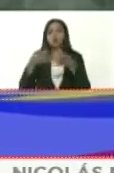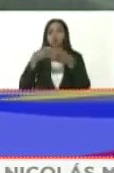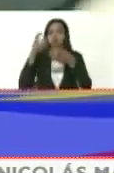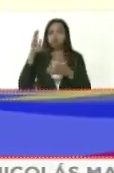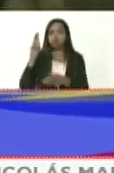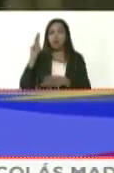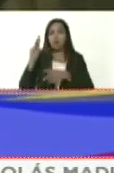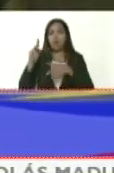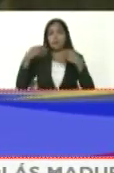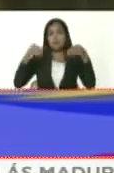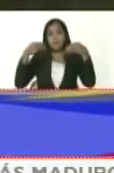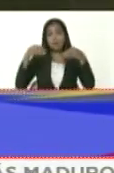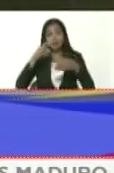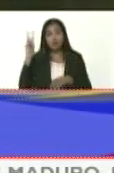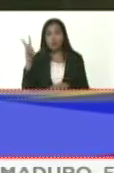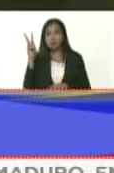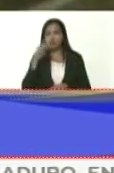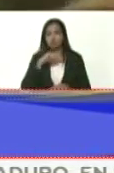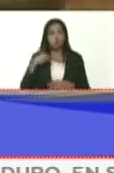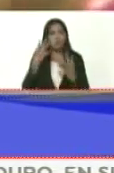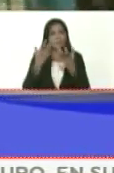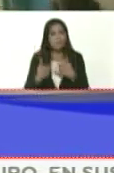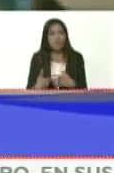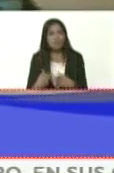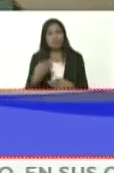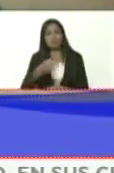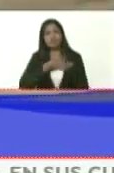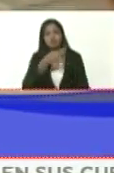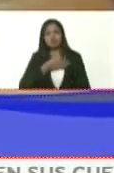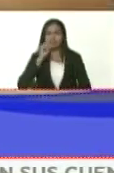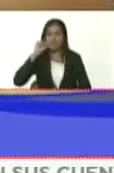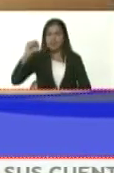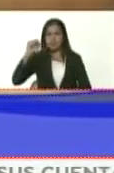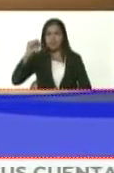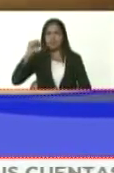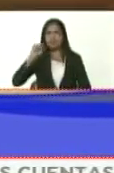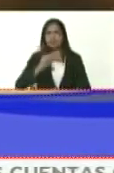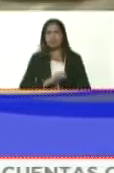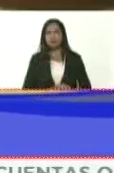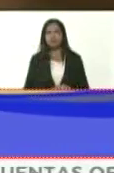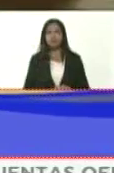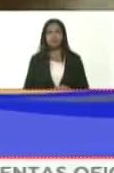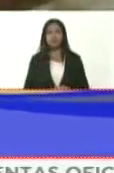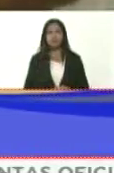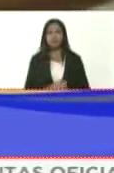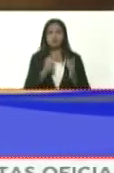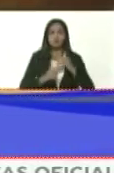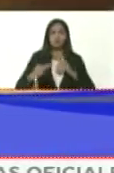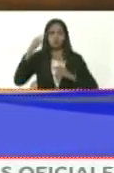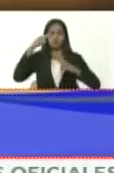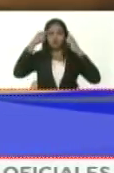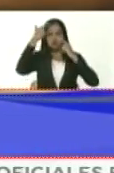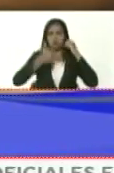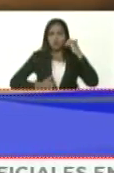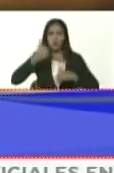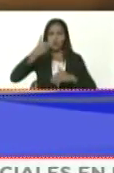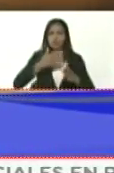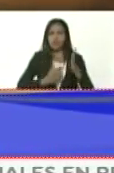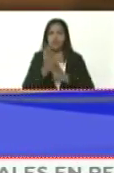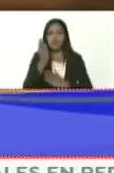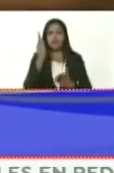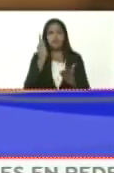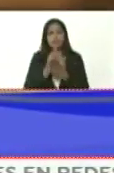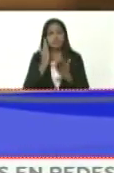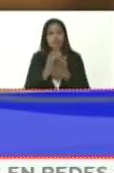fe de que somos una empresa socialista, extremadamente chavista y leales